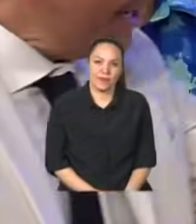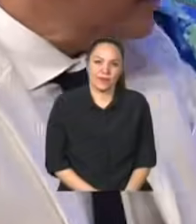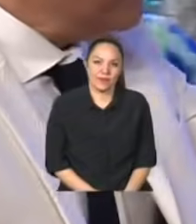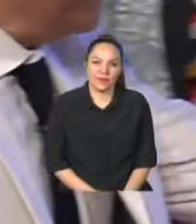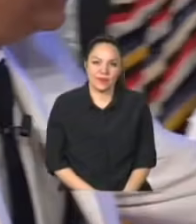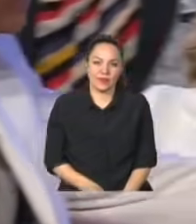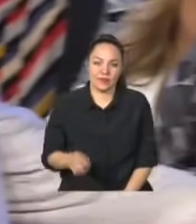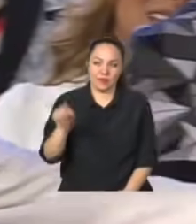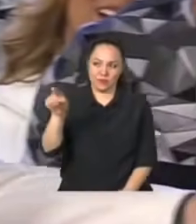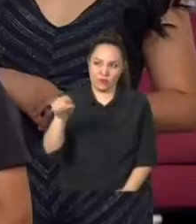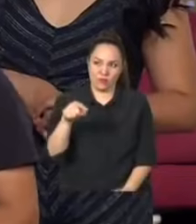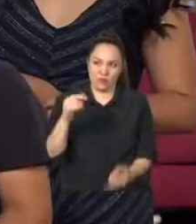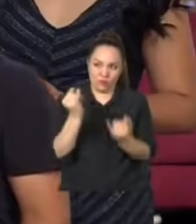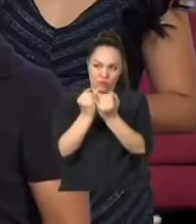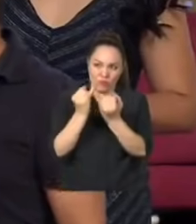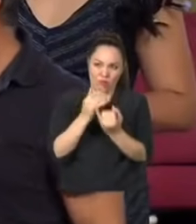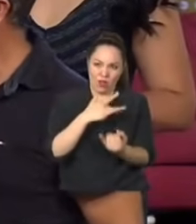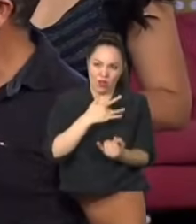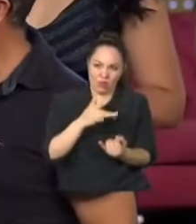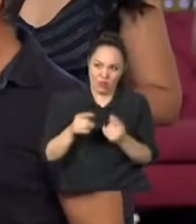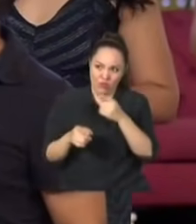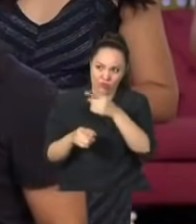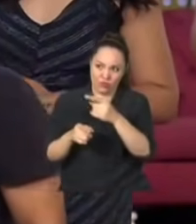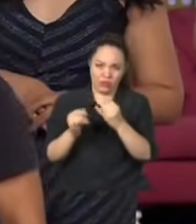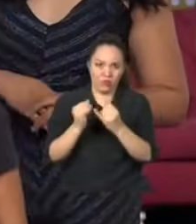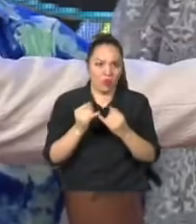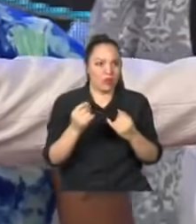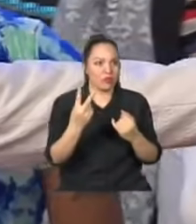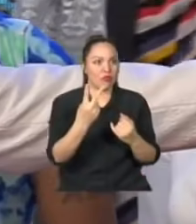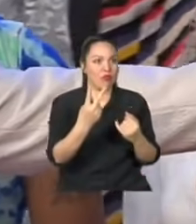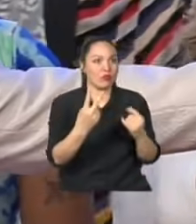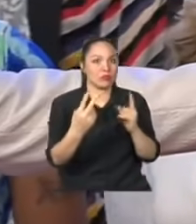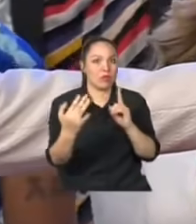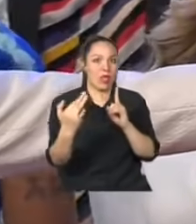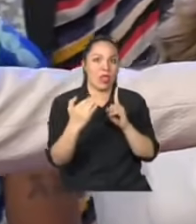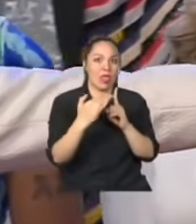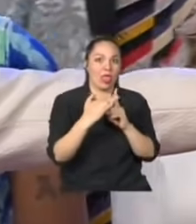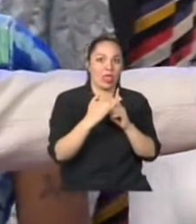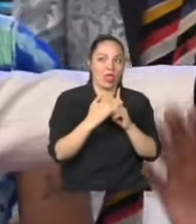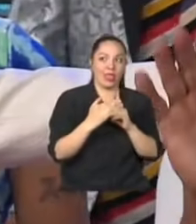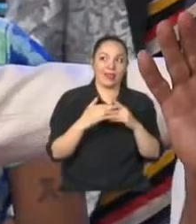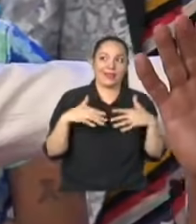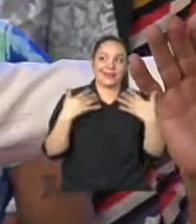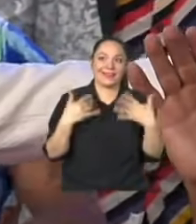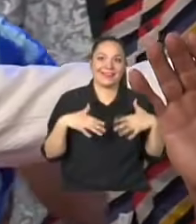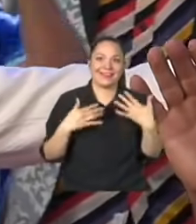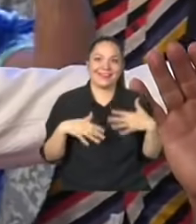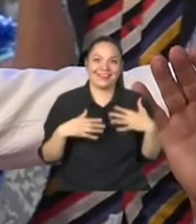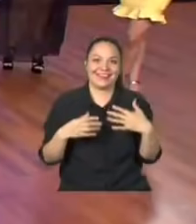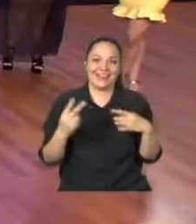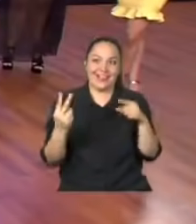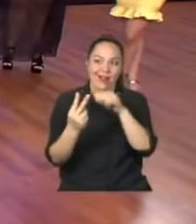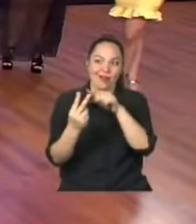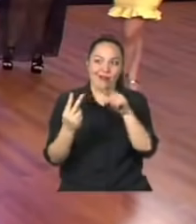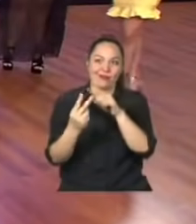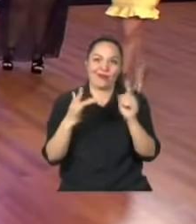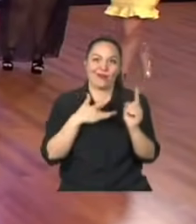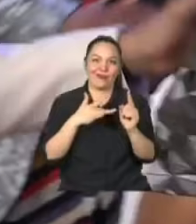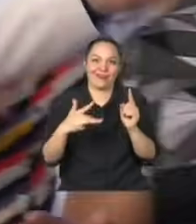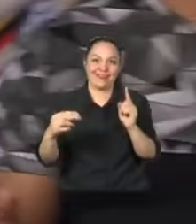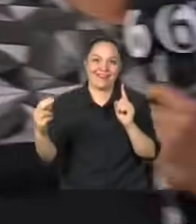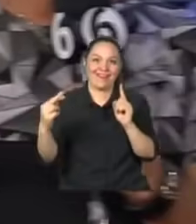¿Está enamorado también? Sí. También que tiene. Me empiezan a gustar los hombres. Los ya... ¡Beso de tres! ¡Beso